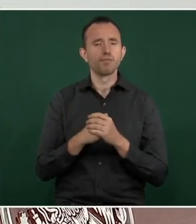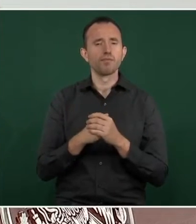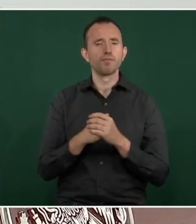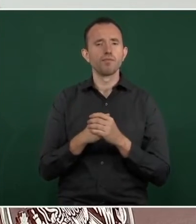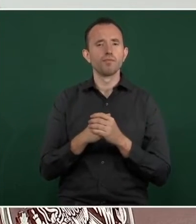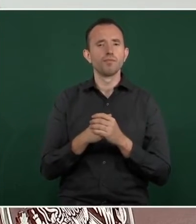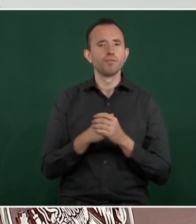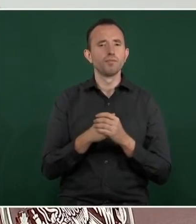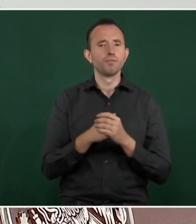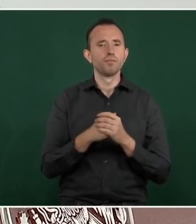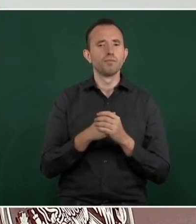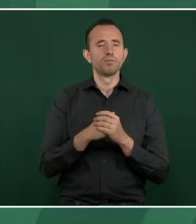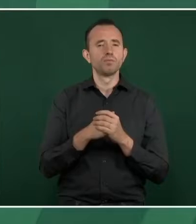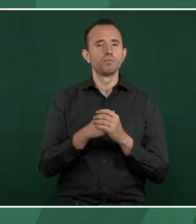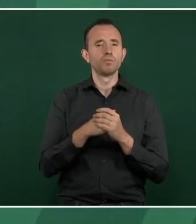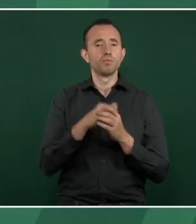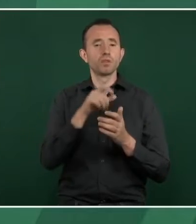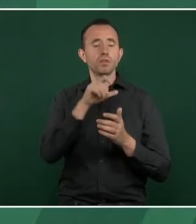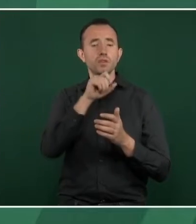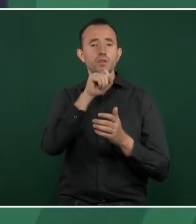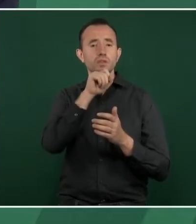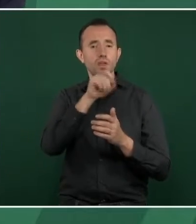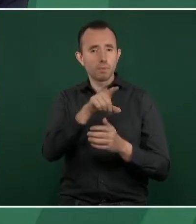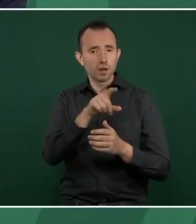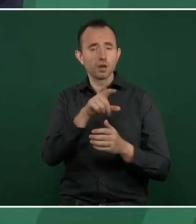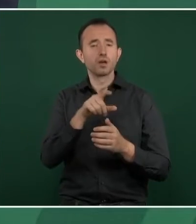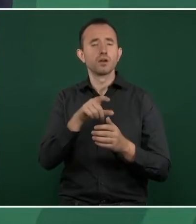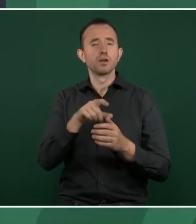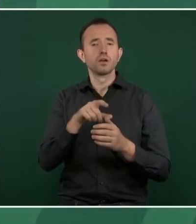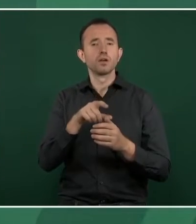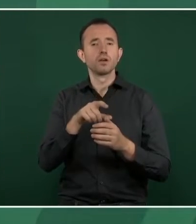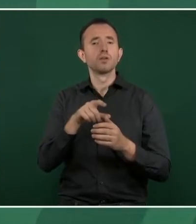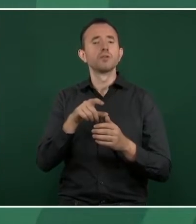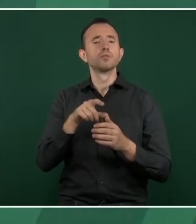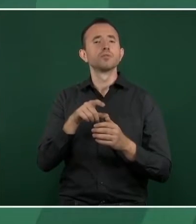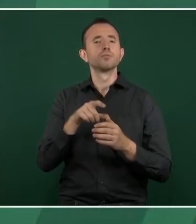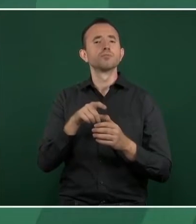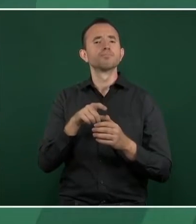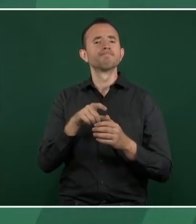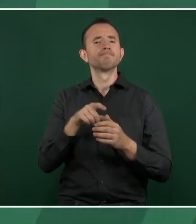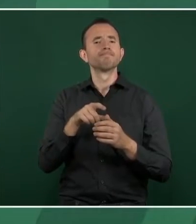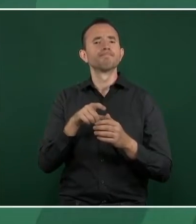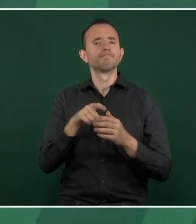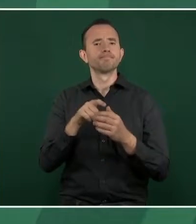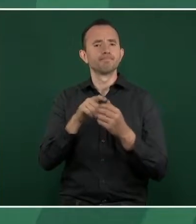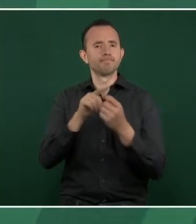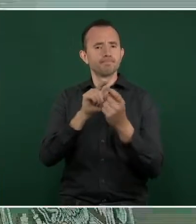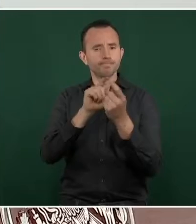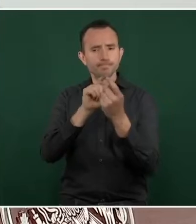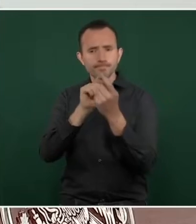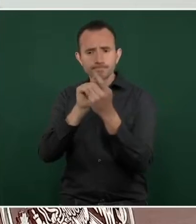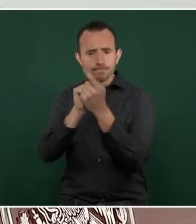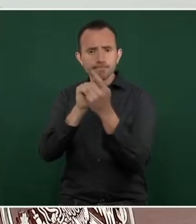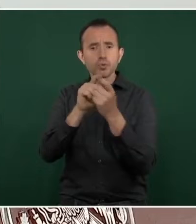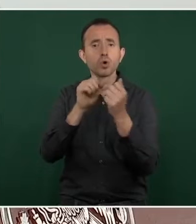y también va a corresponder a los jueces y al Poder